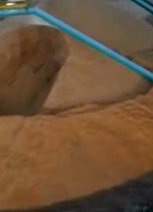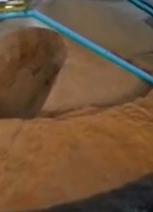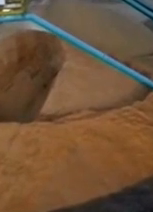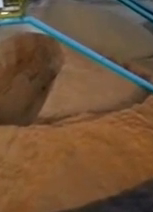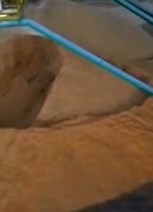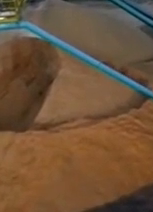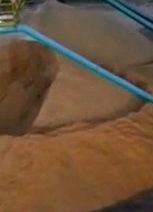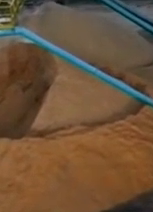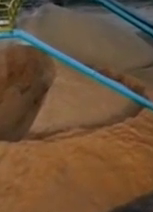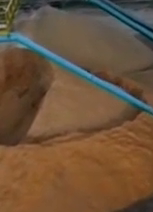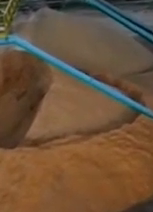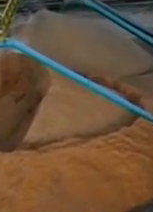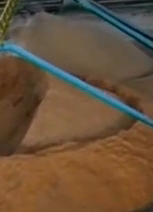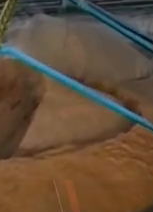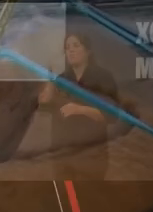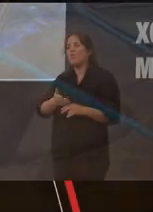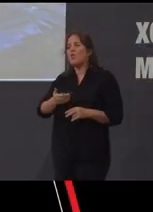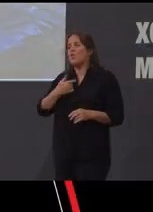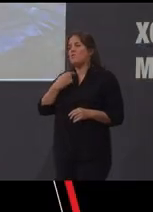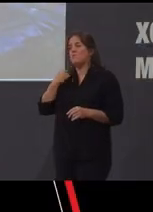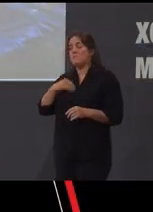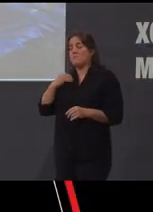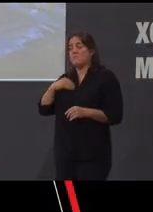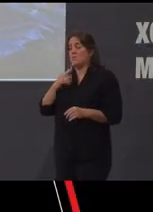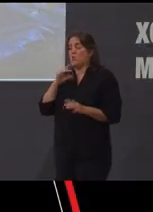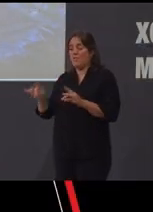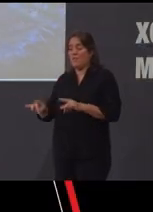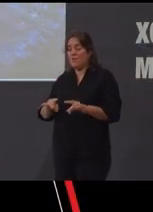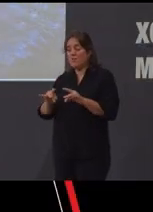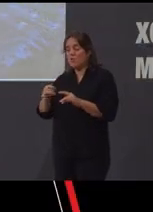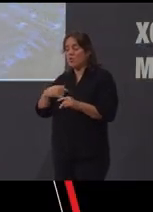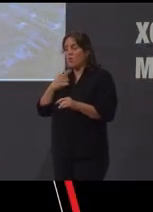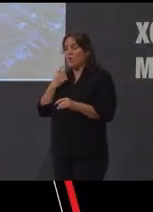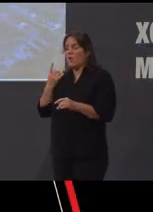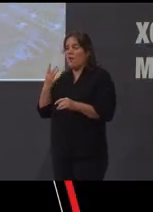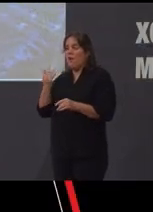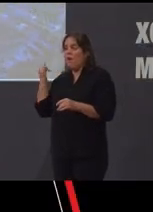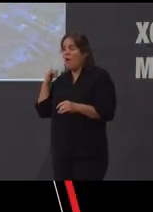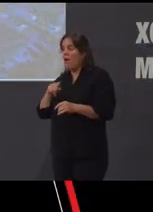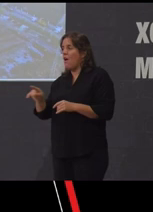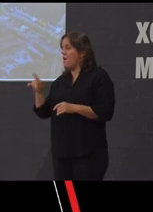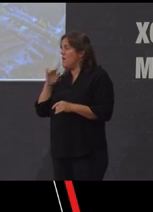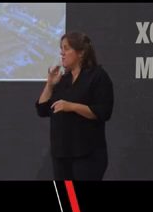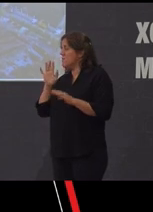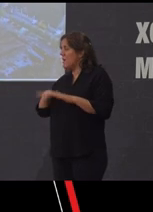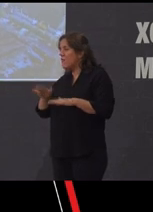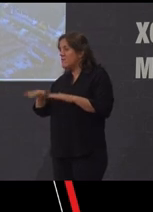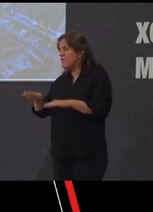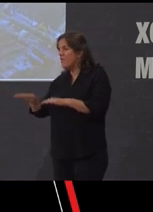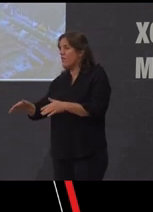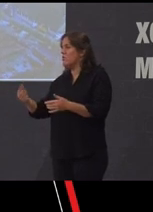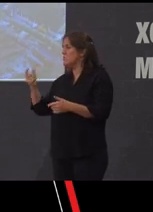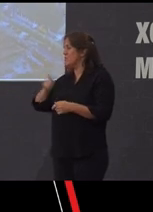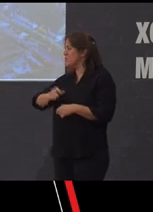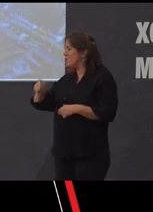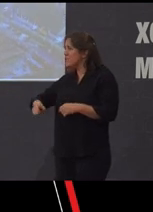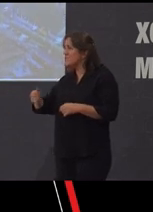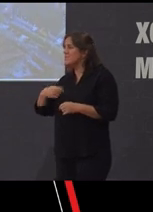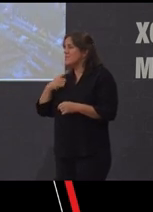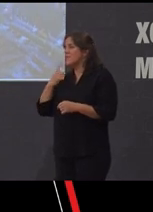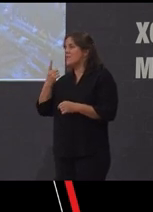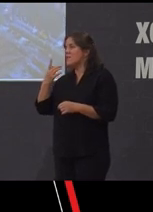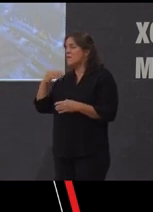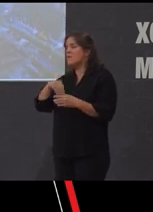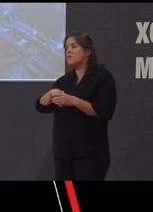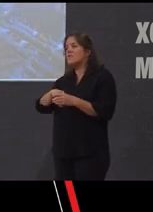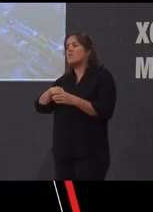fábrica como a destrucción do territorio. Se producían manifestacións diarias, o que os dirixentes da